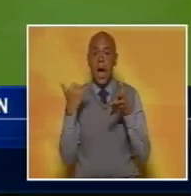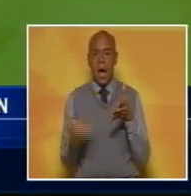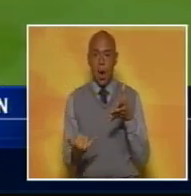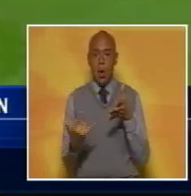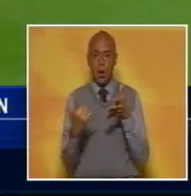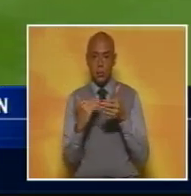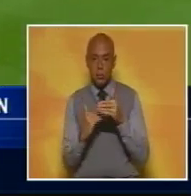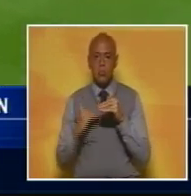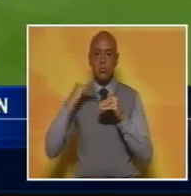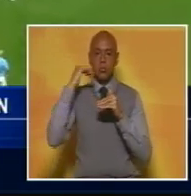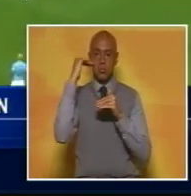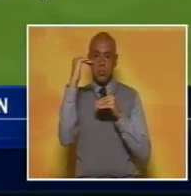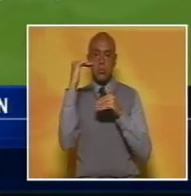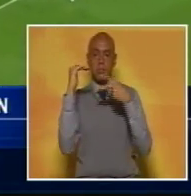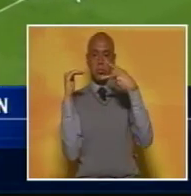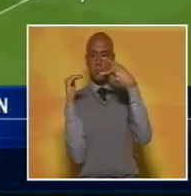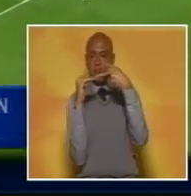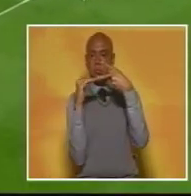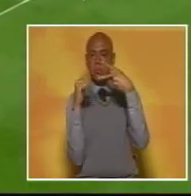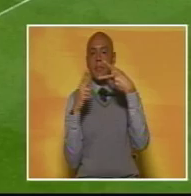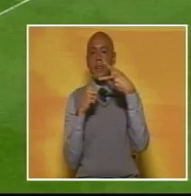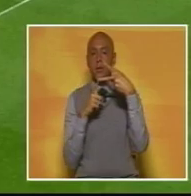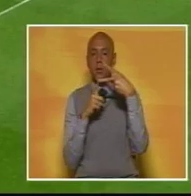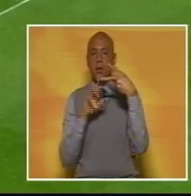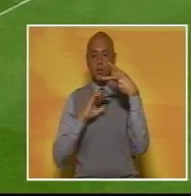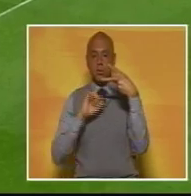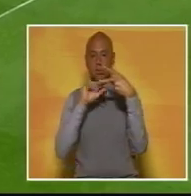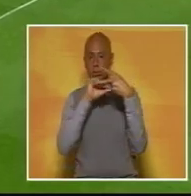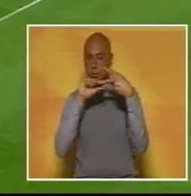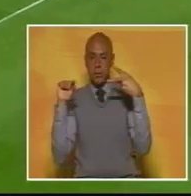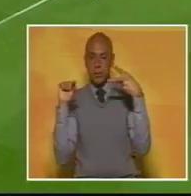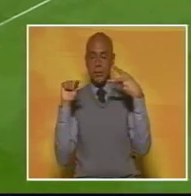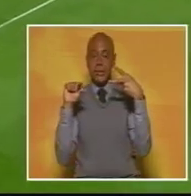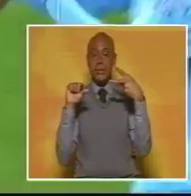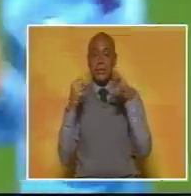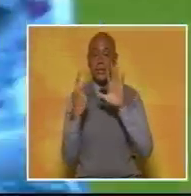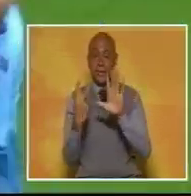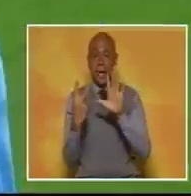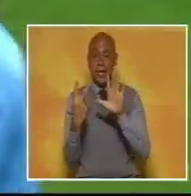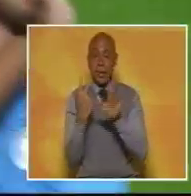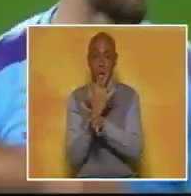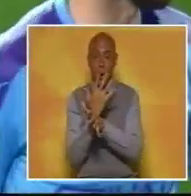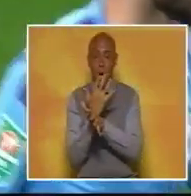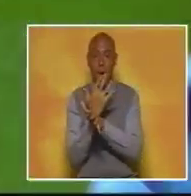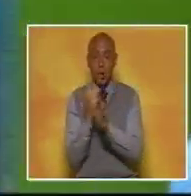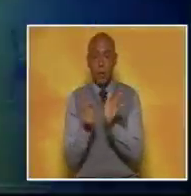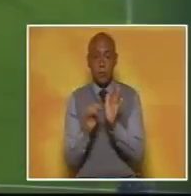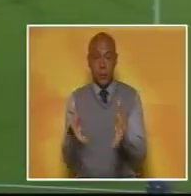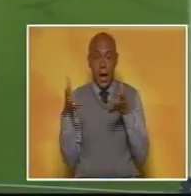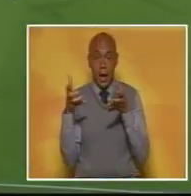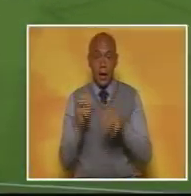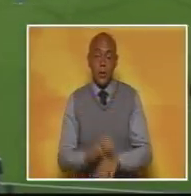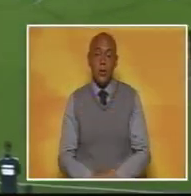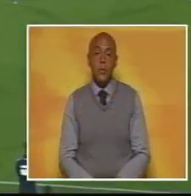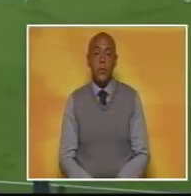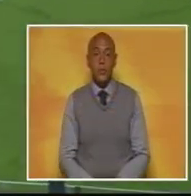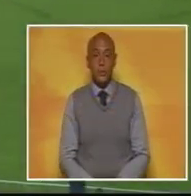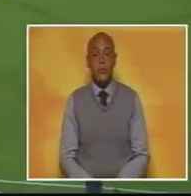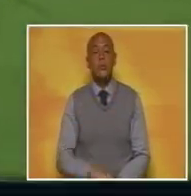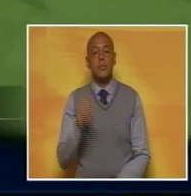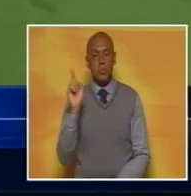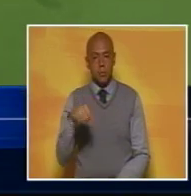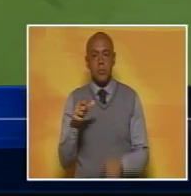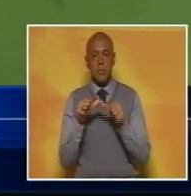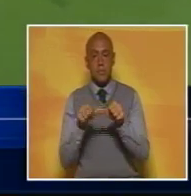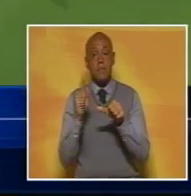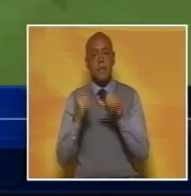posicionado en el puesto 2 de la tabla de posiciones con 7 juegos ganados. Y seguimos